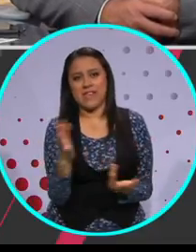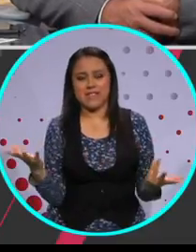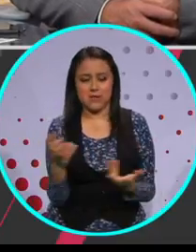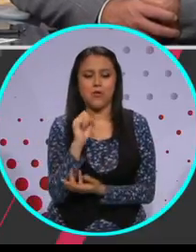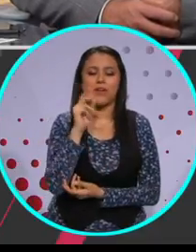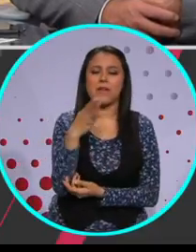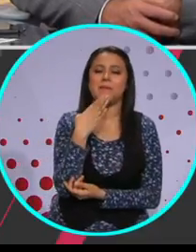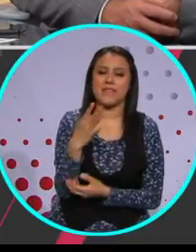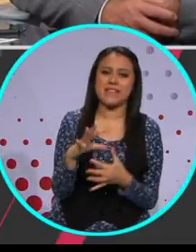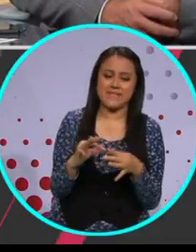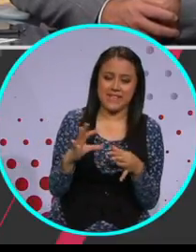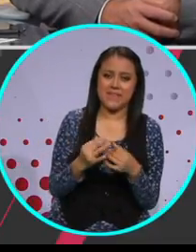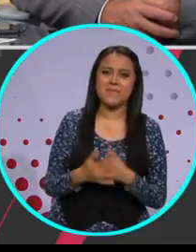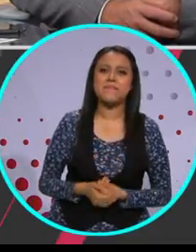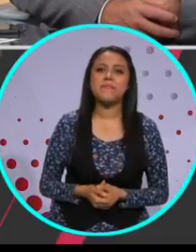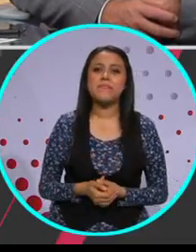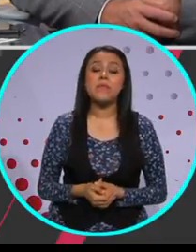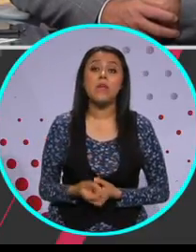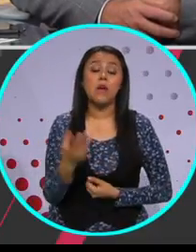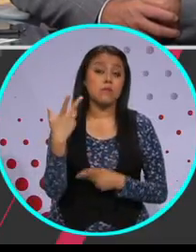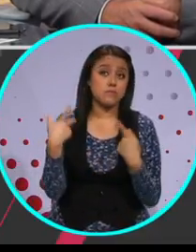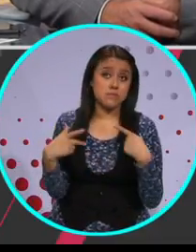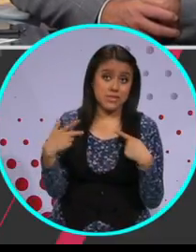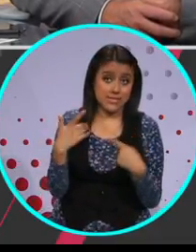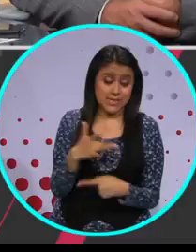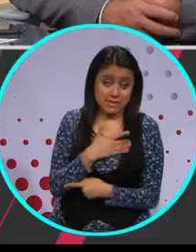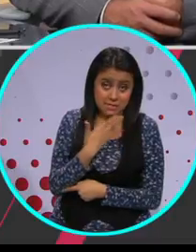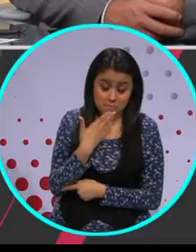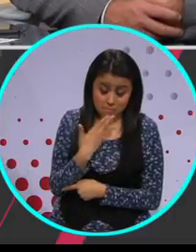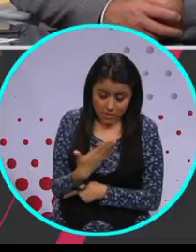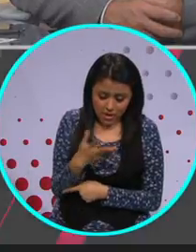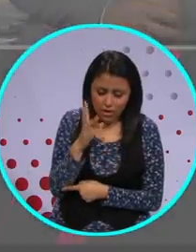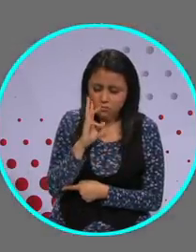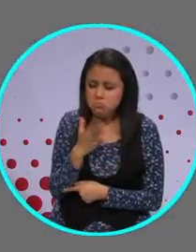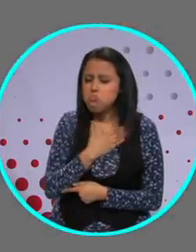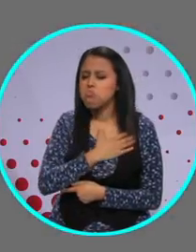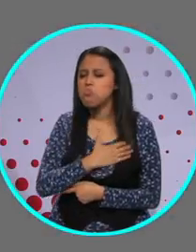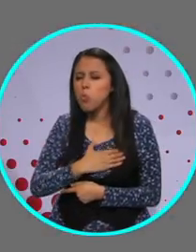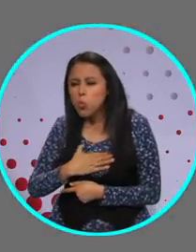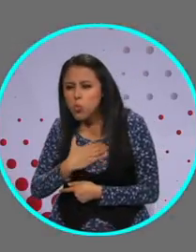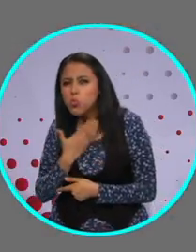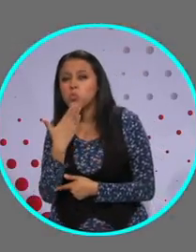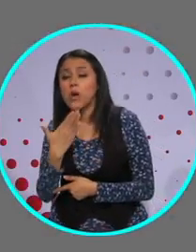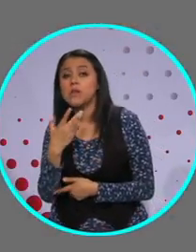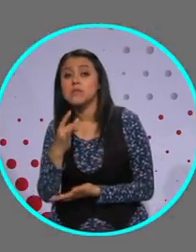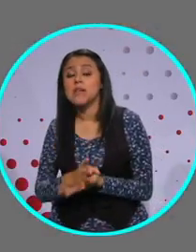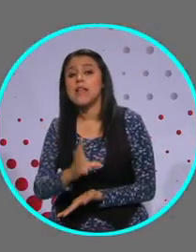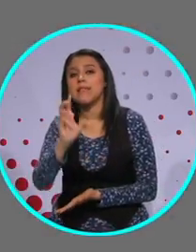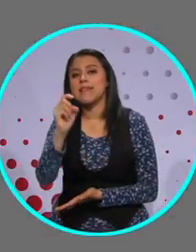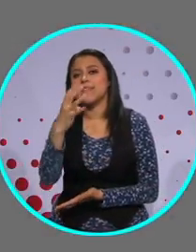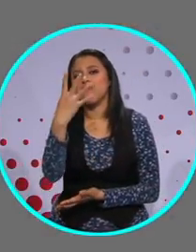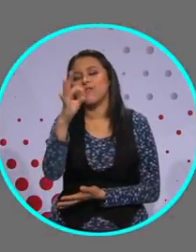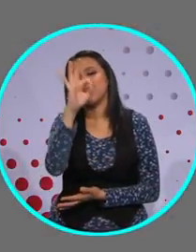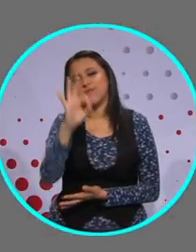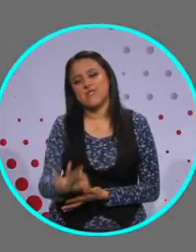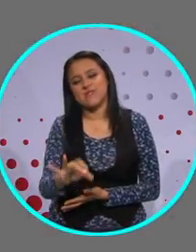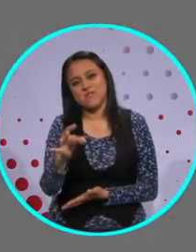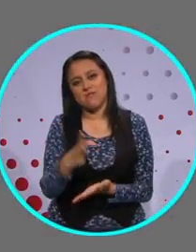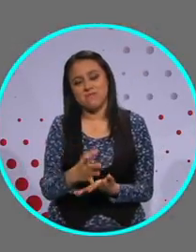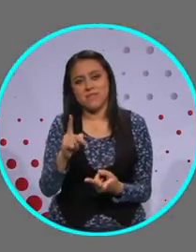sabe cuánta gente se siente optimista ve un ánimo optimista en los mexicanos solamente el 34 por ciento